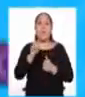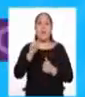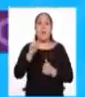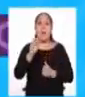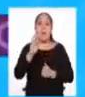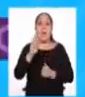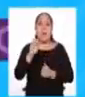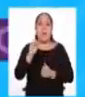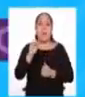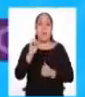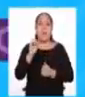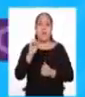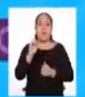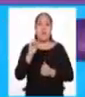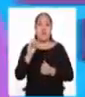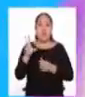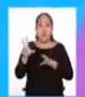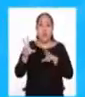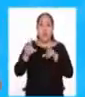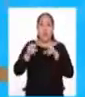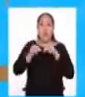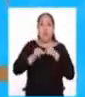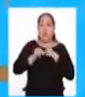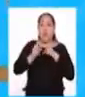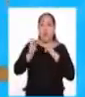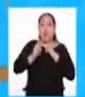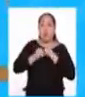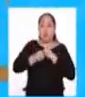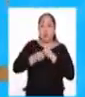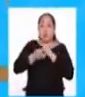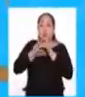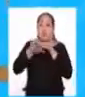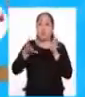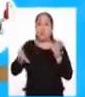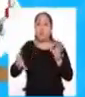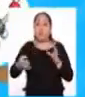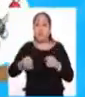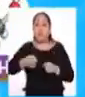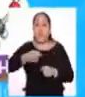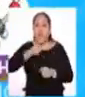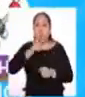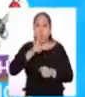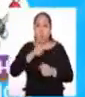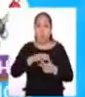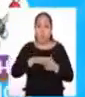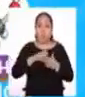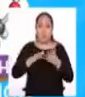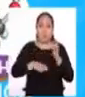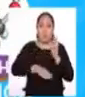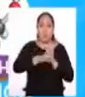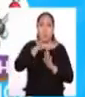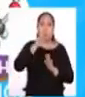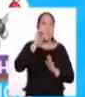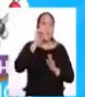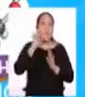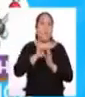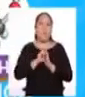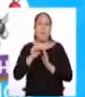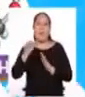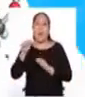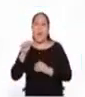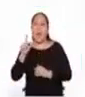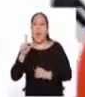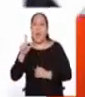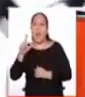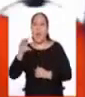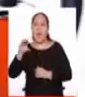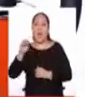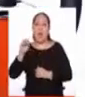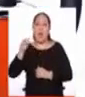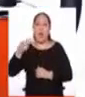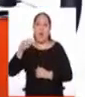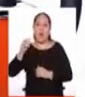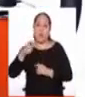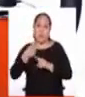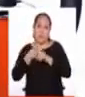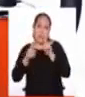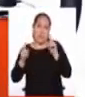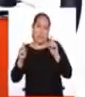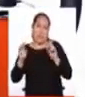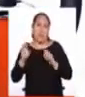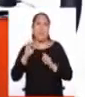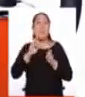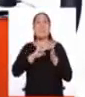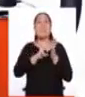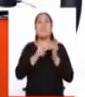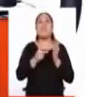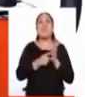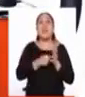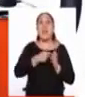o liberación de calor, que en el agua es mayor a la de otros líquidos, como el alcohol etílico. Esto significa que para